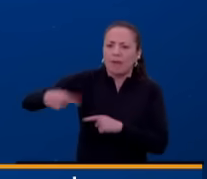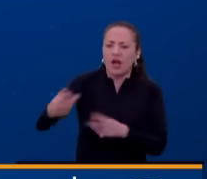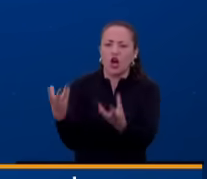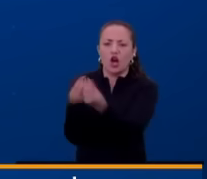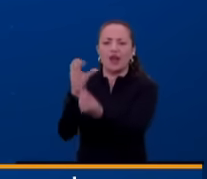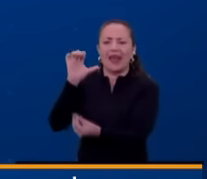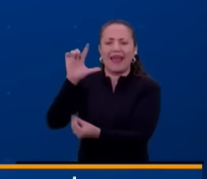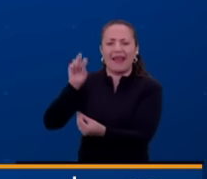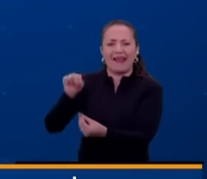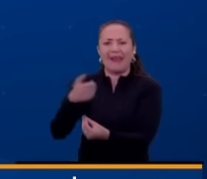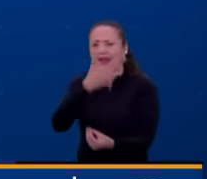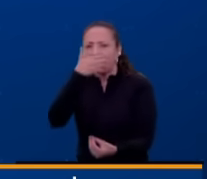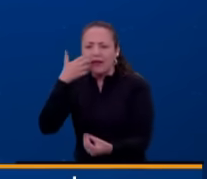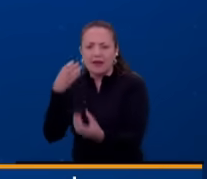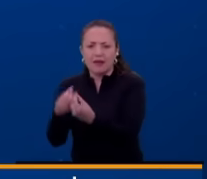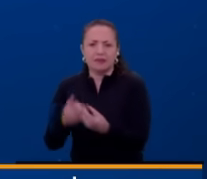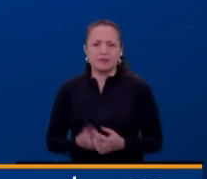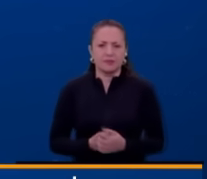zona.